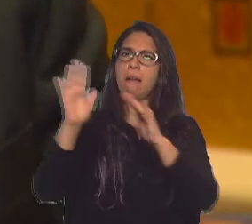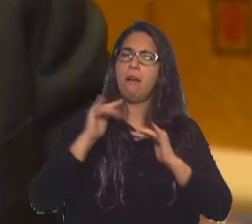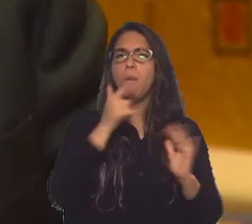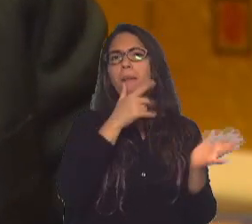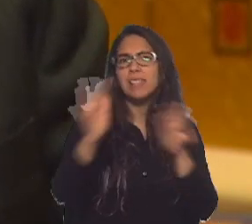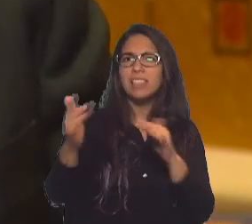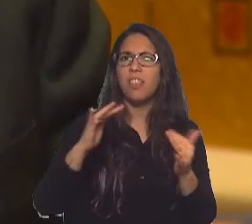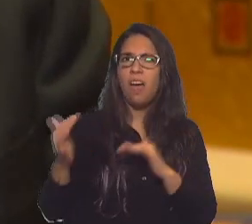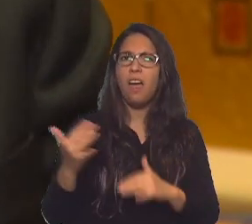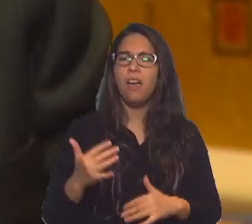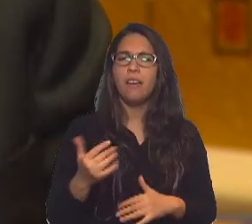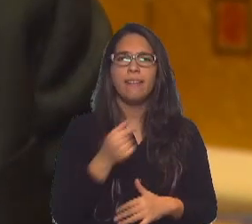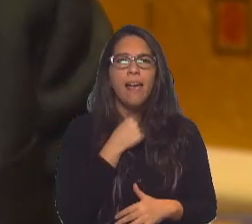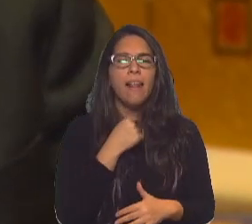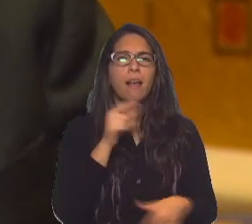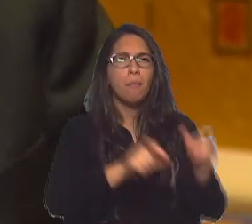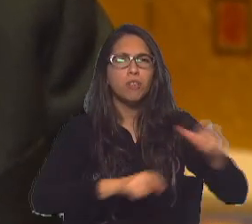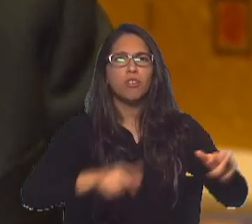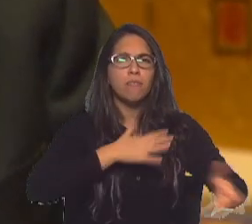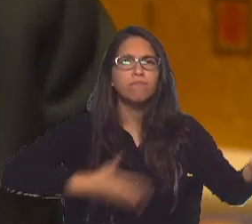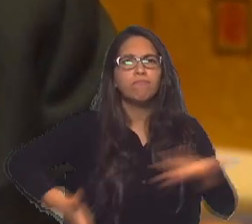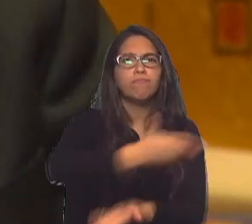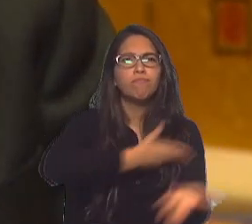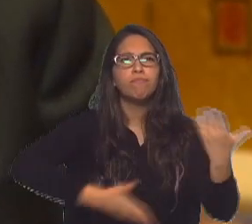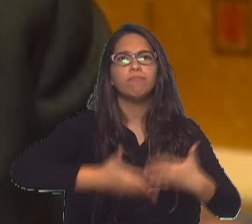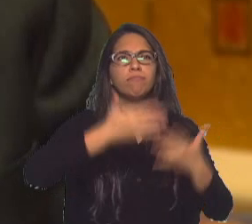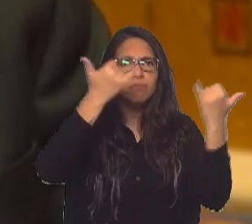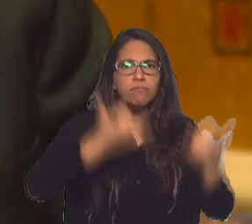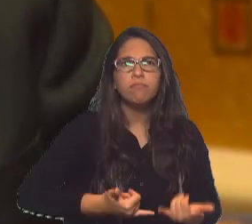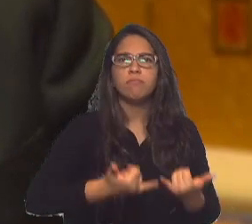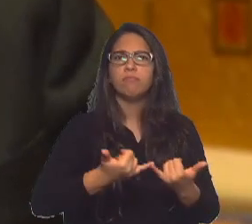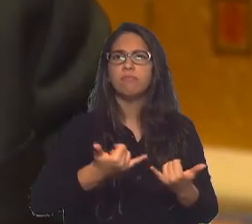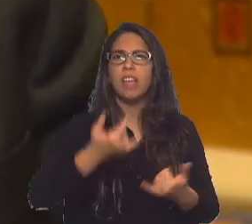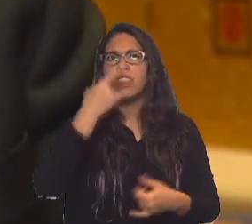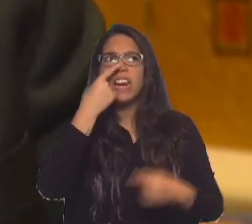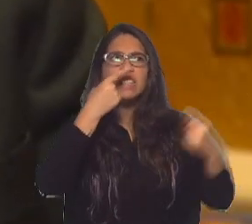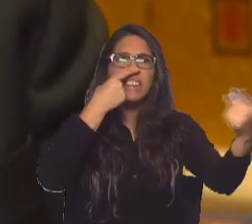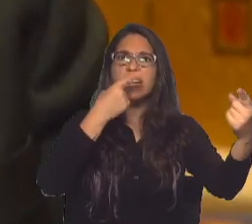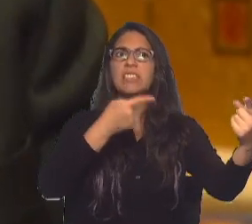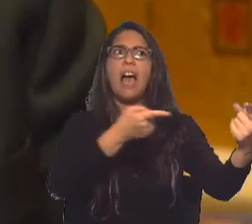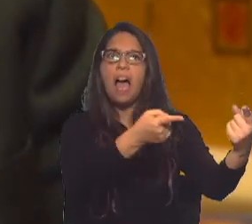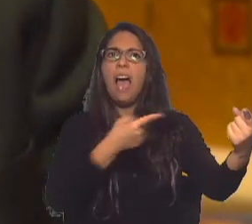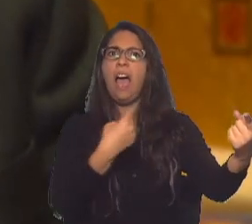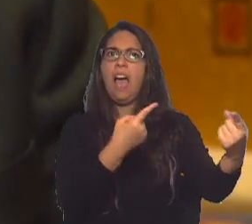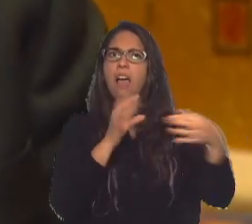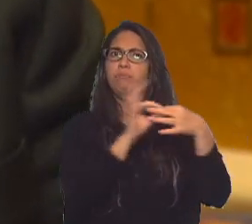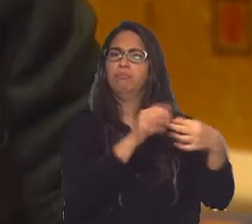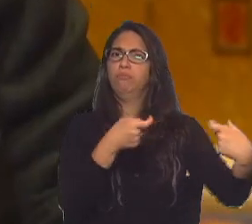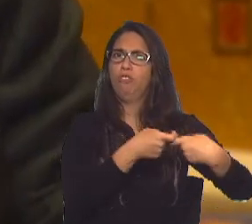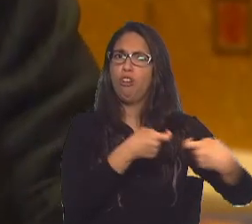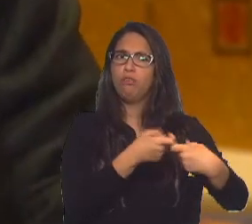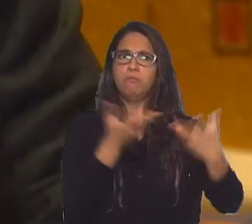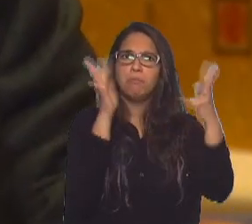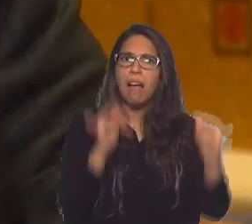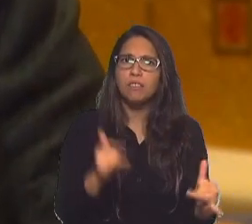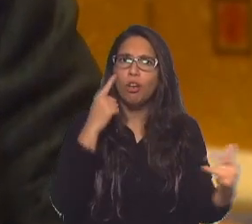quiere que la solidaridad exista, que los intereses se complementen, que la paz sea